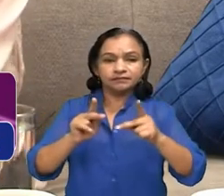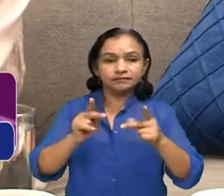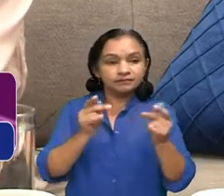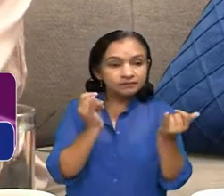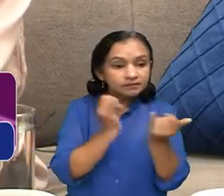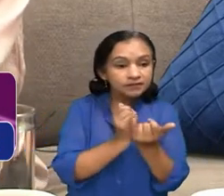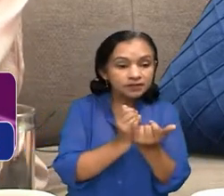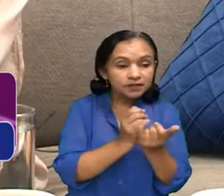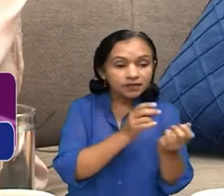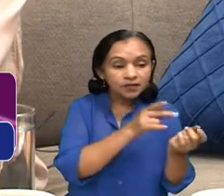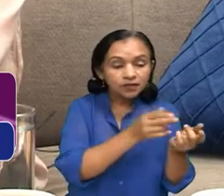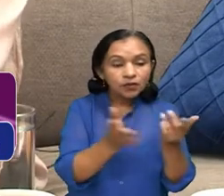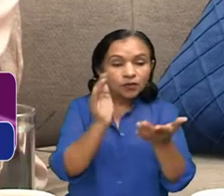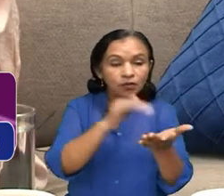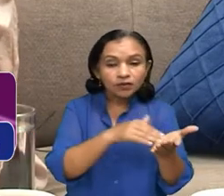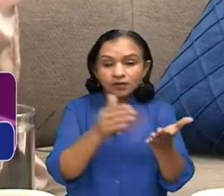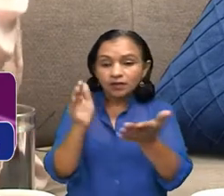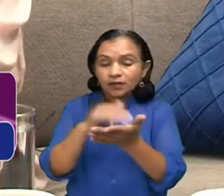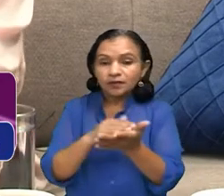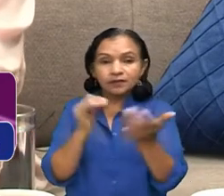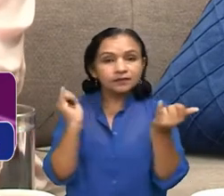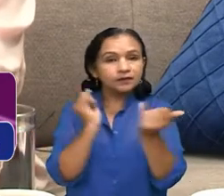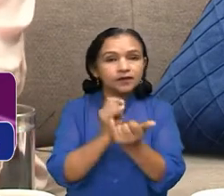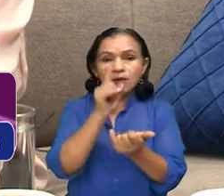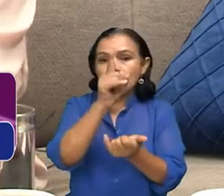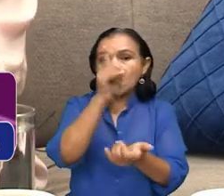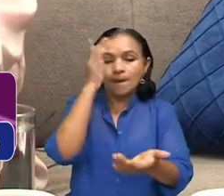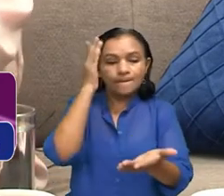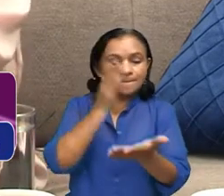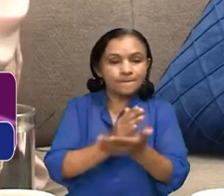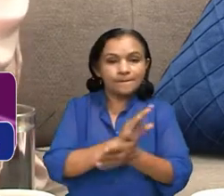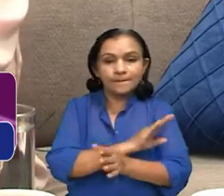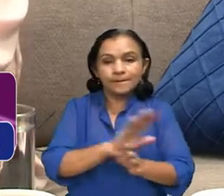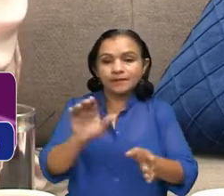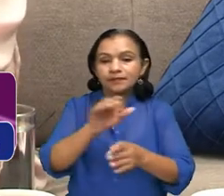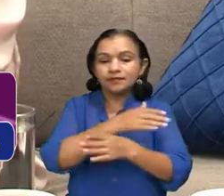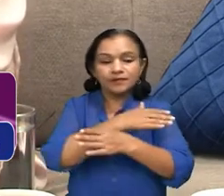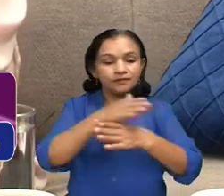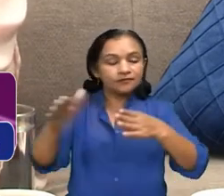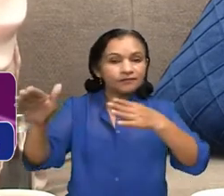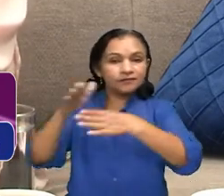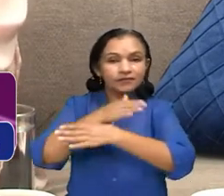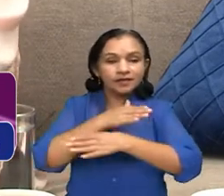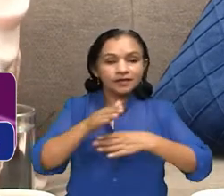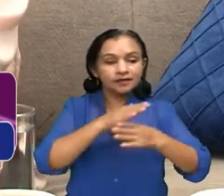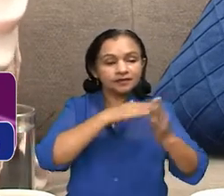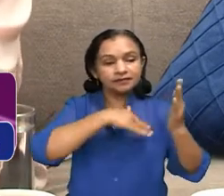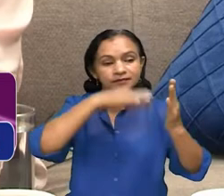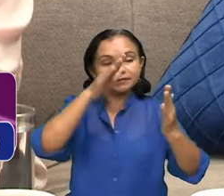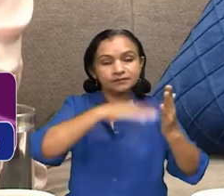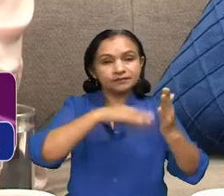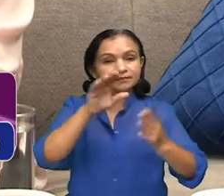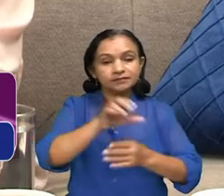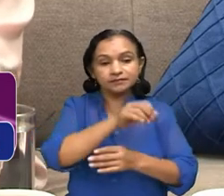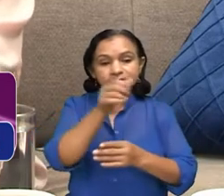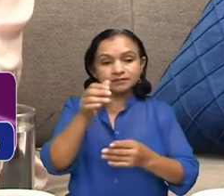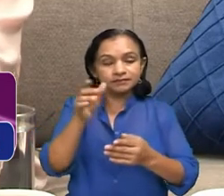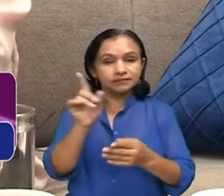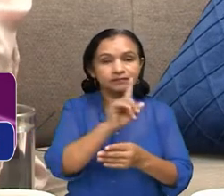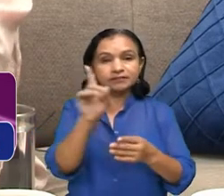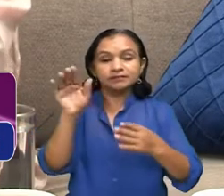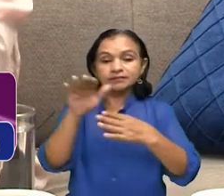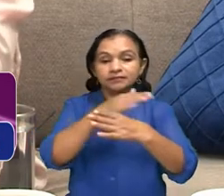las piezas, que okay. elaboran un mismo diseño, una misma forma de pintado y no la hacen serie.